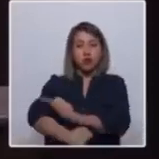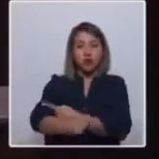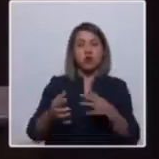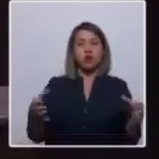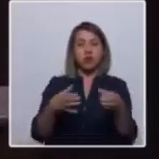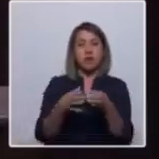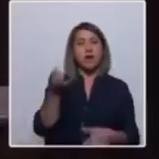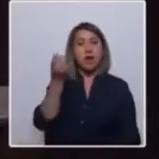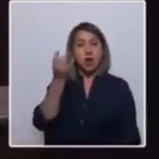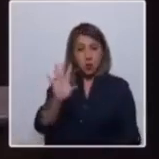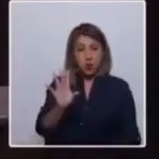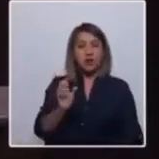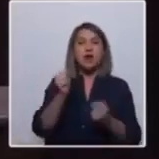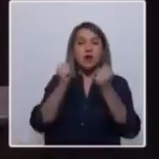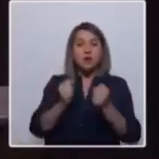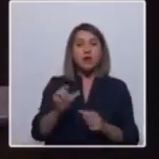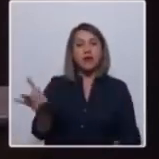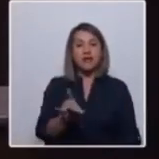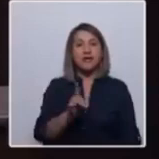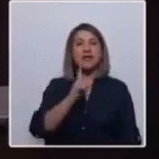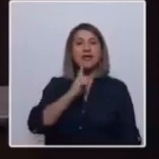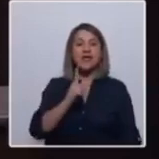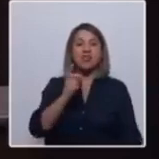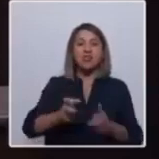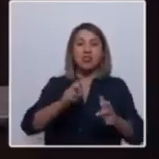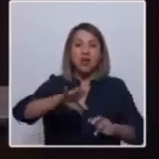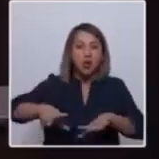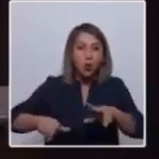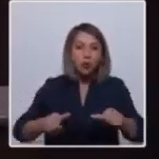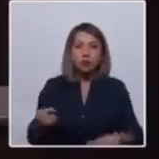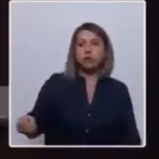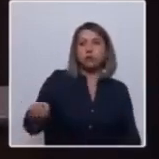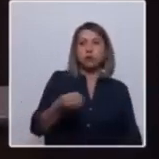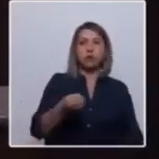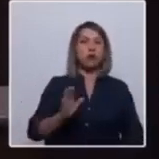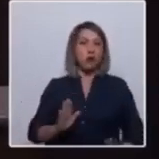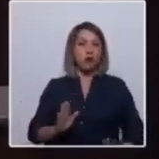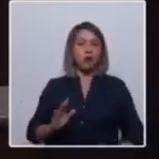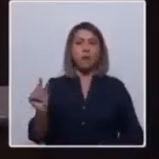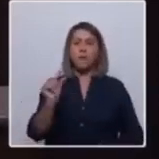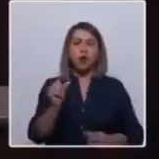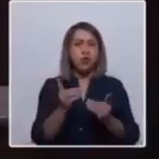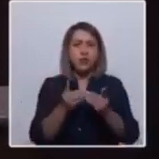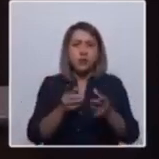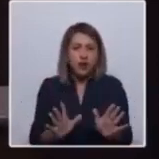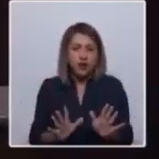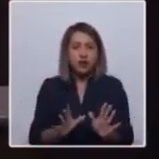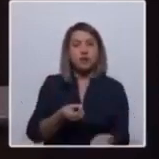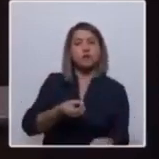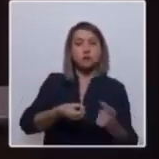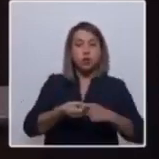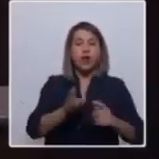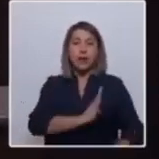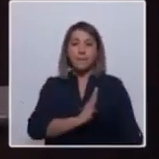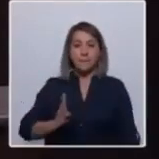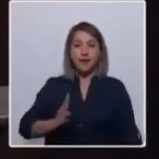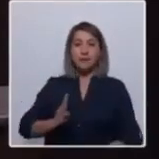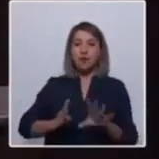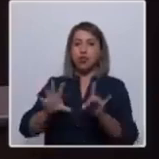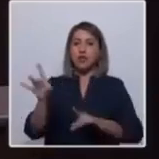única, donde pueden ser elegidos delincuentes y que será tan poco democrática que se integrará con miembros